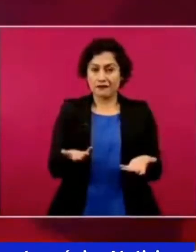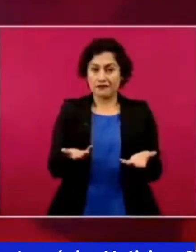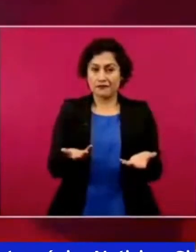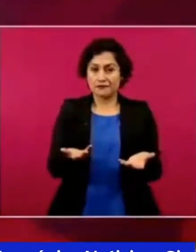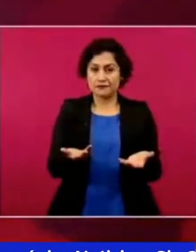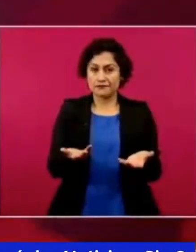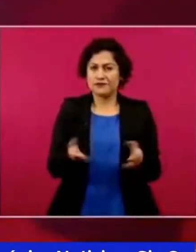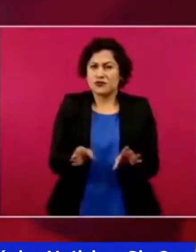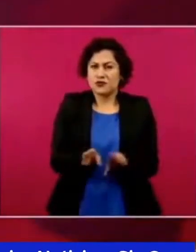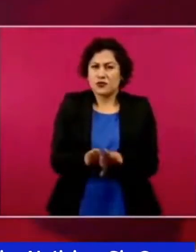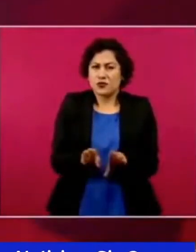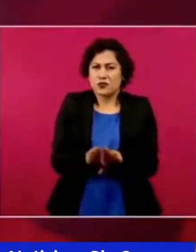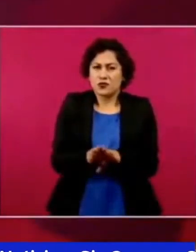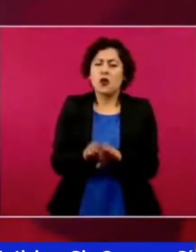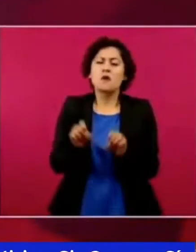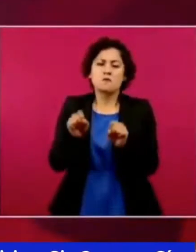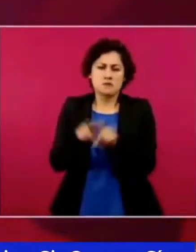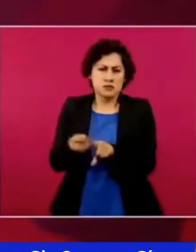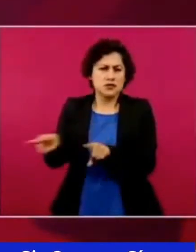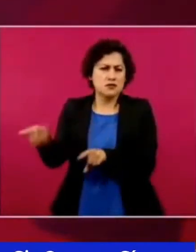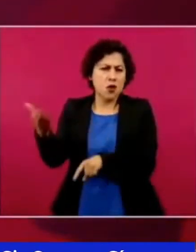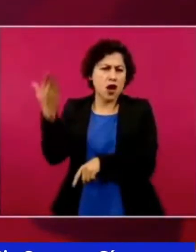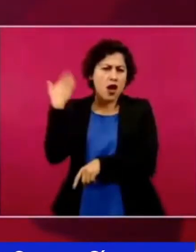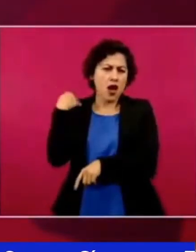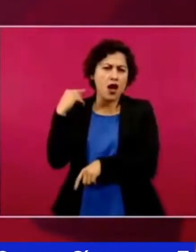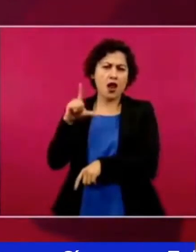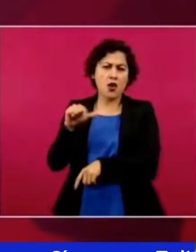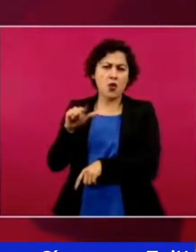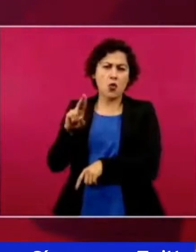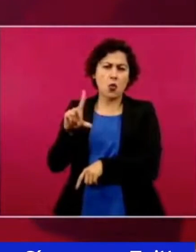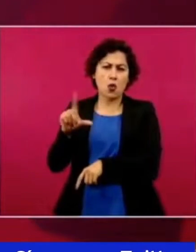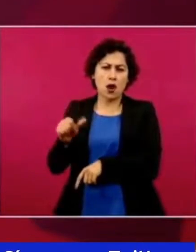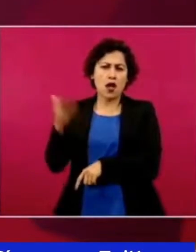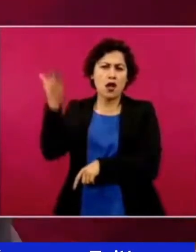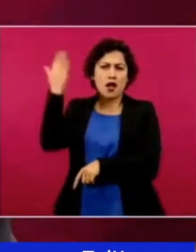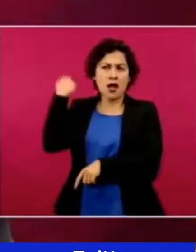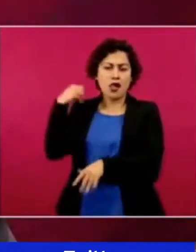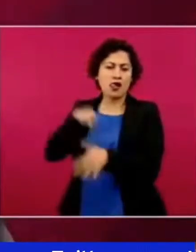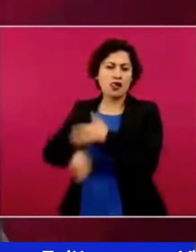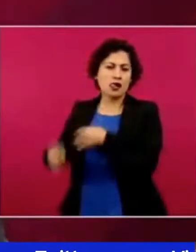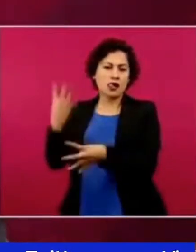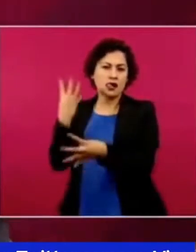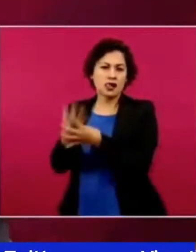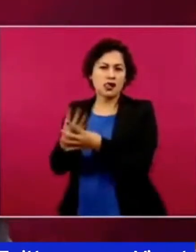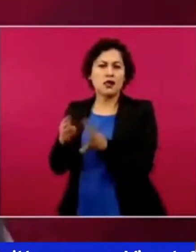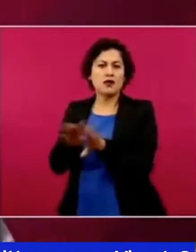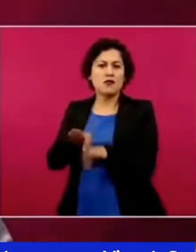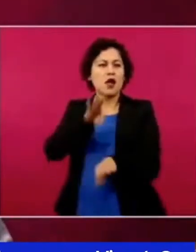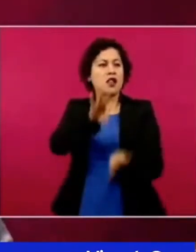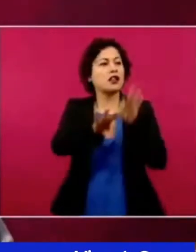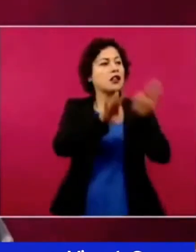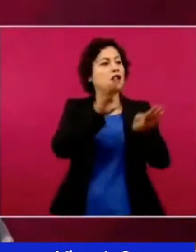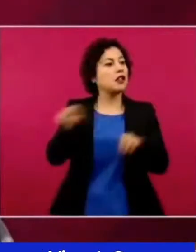como encarcelaron a Lula mucho tiempo, le fabricaron los delitos. Esa es la derecha.